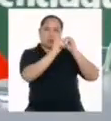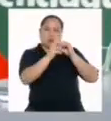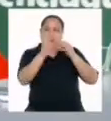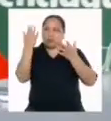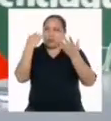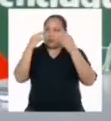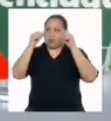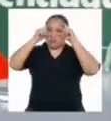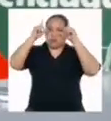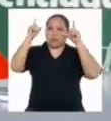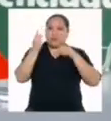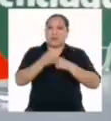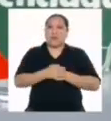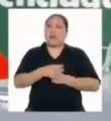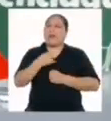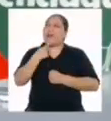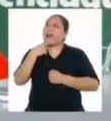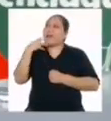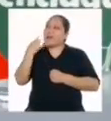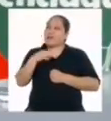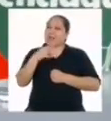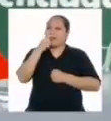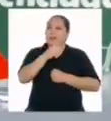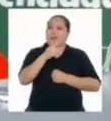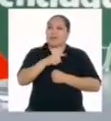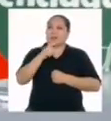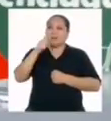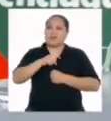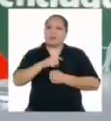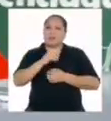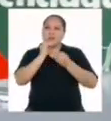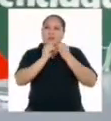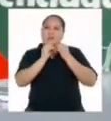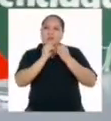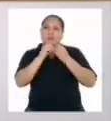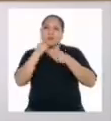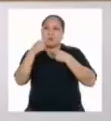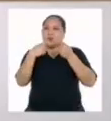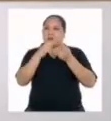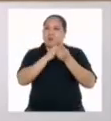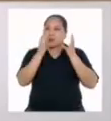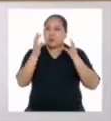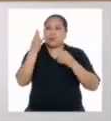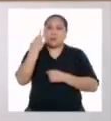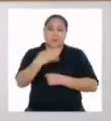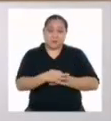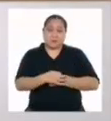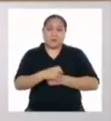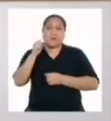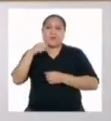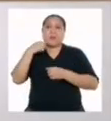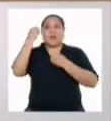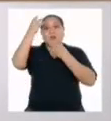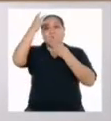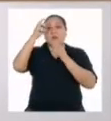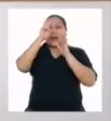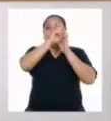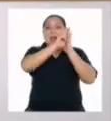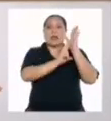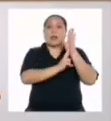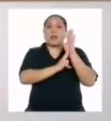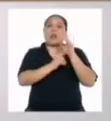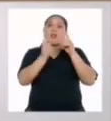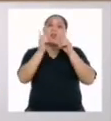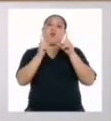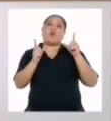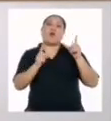su atención. ¡Es verdad! En este caso debería mantenerlo actualizado a diario, ¿no? Claro, podrías informar sobre las reglas,